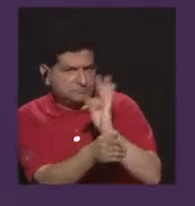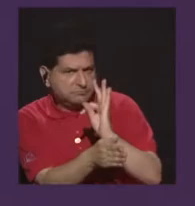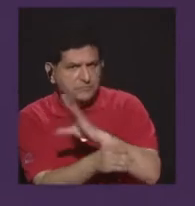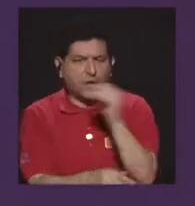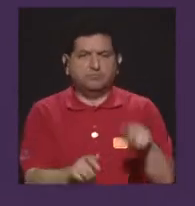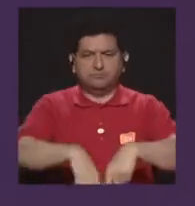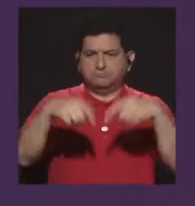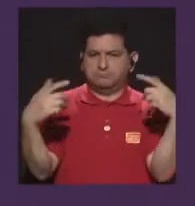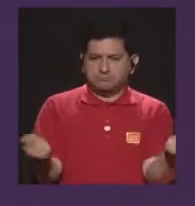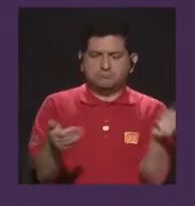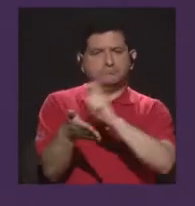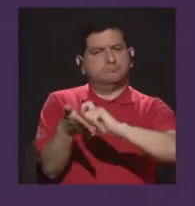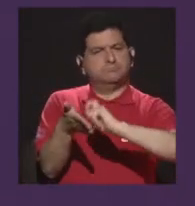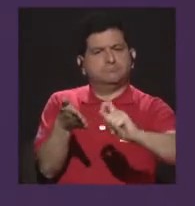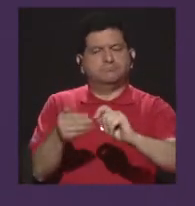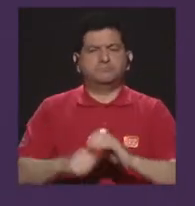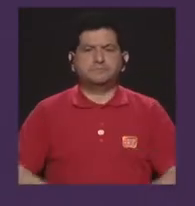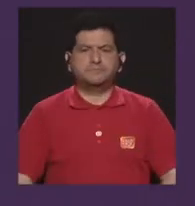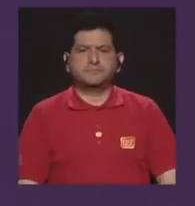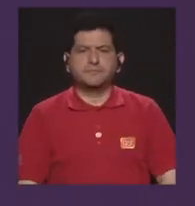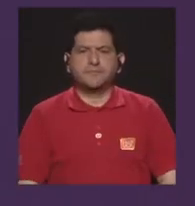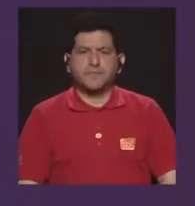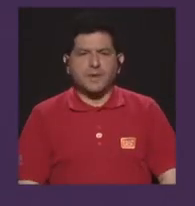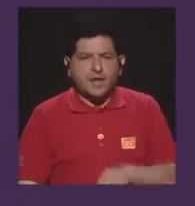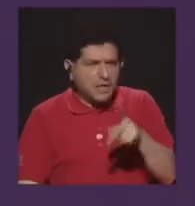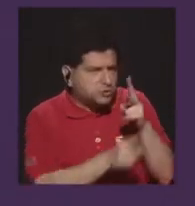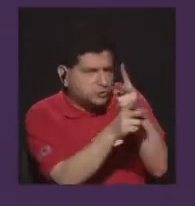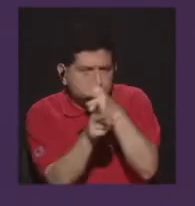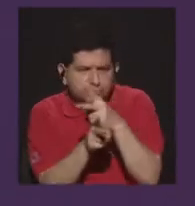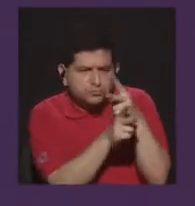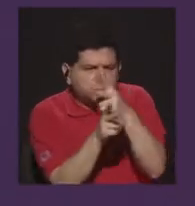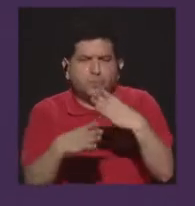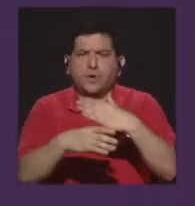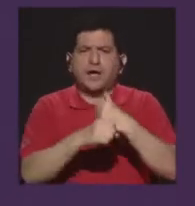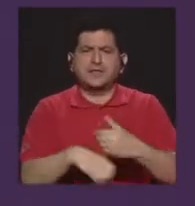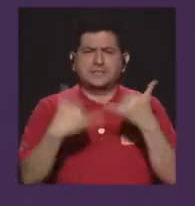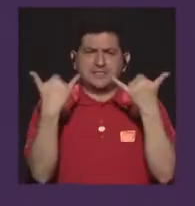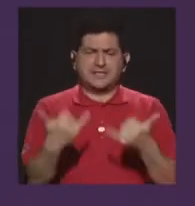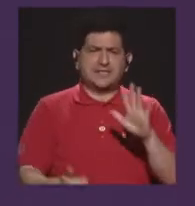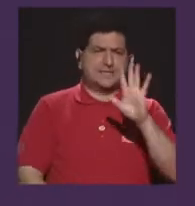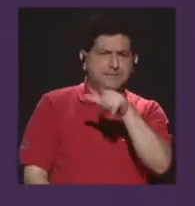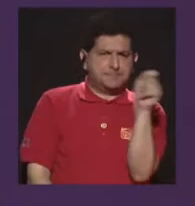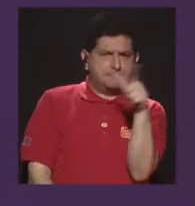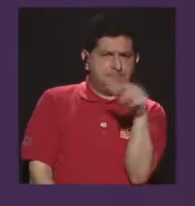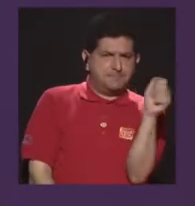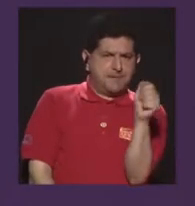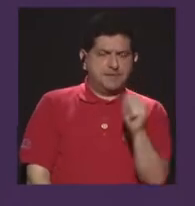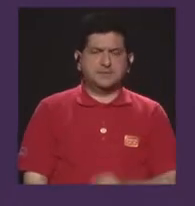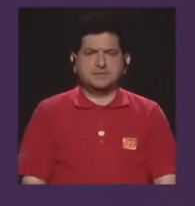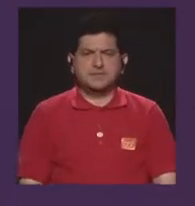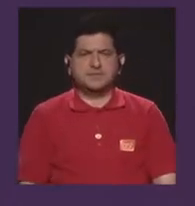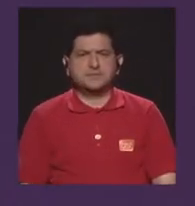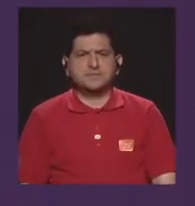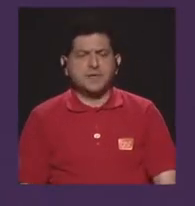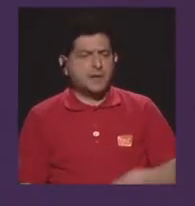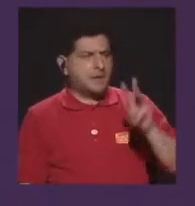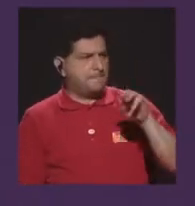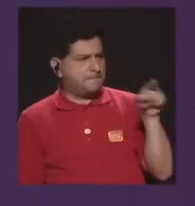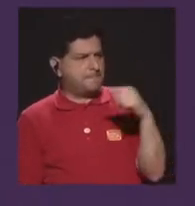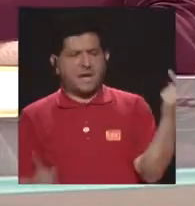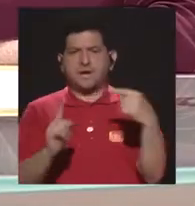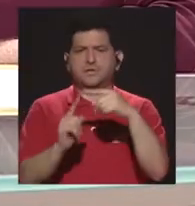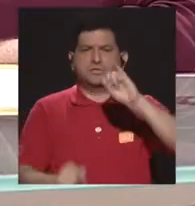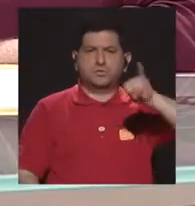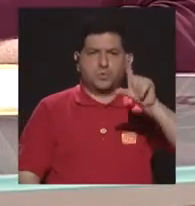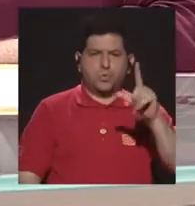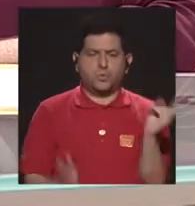y prensa escrita. El monitoreo lo llevamos a cabo durante 5 meses, entre marzo y julio